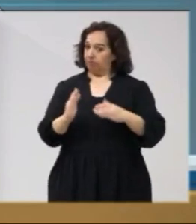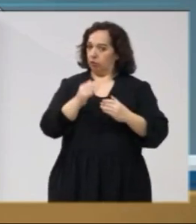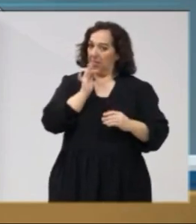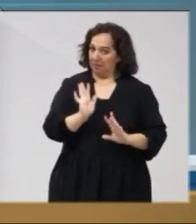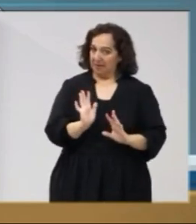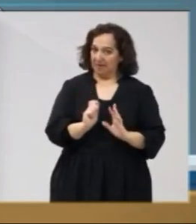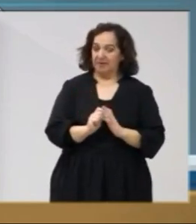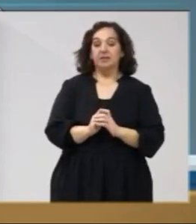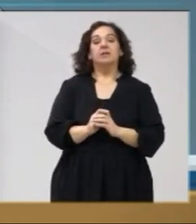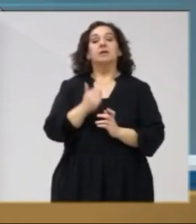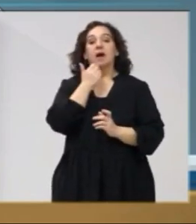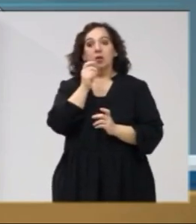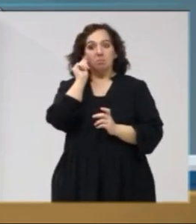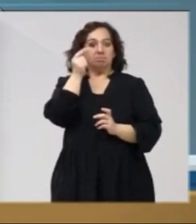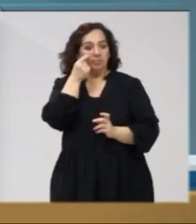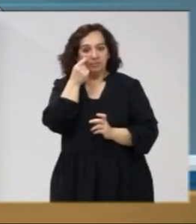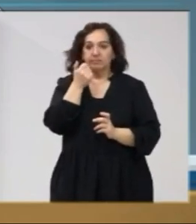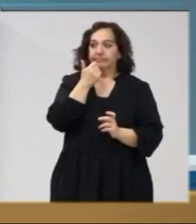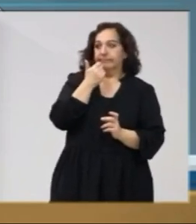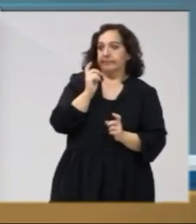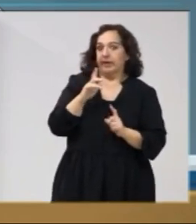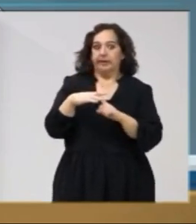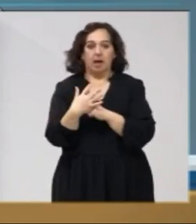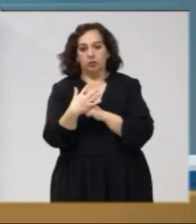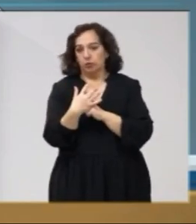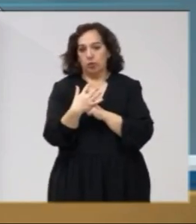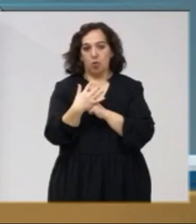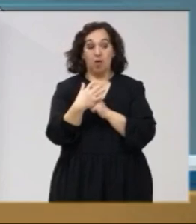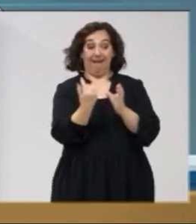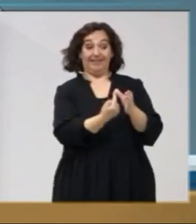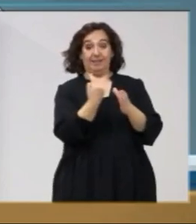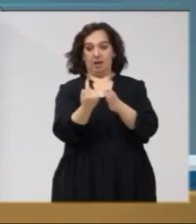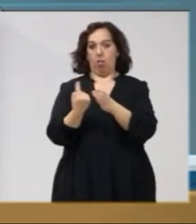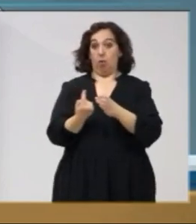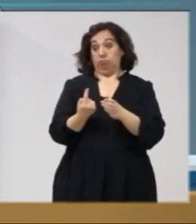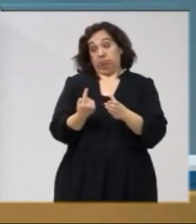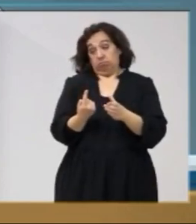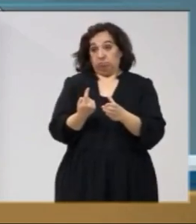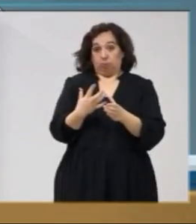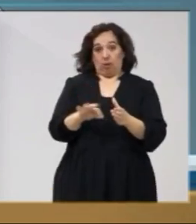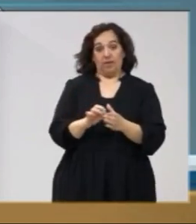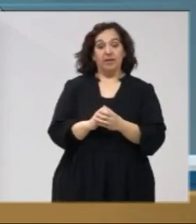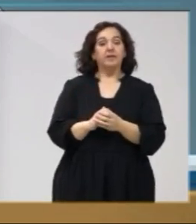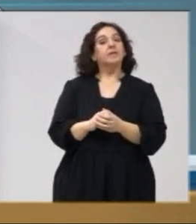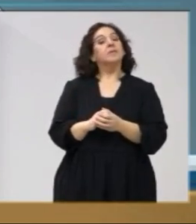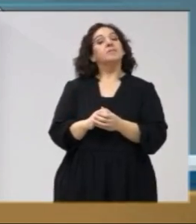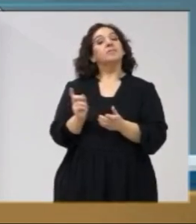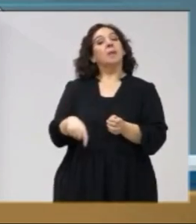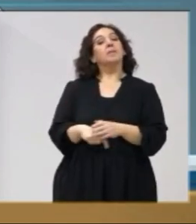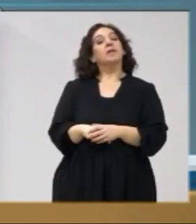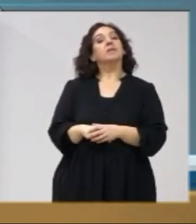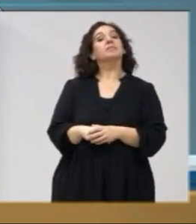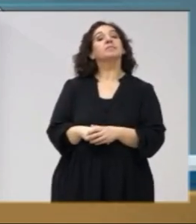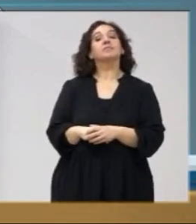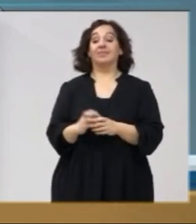cerrada, pudiera haber algún caso aislado, en todo caso. Y también tengo que decir que el que